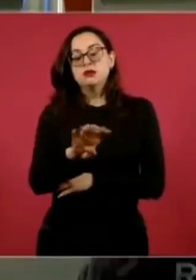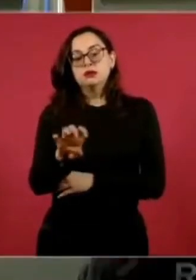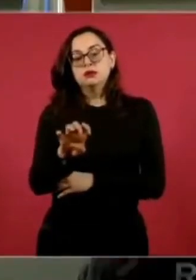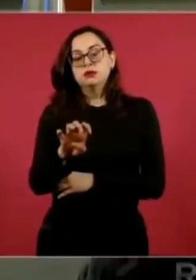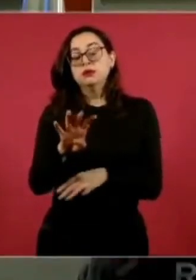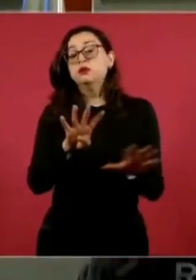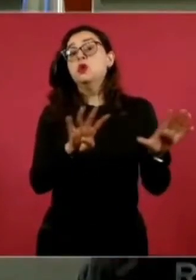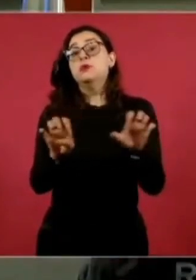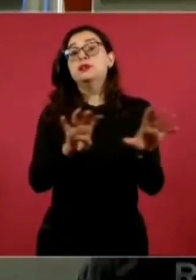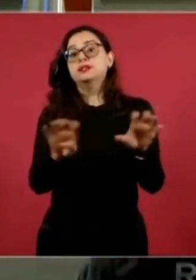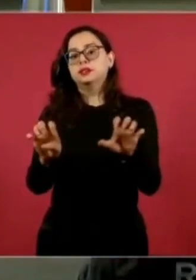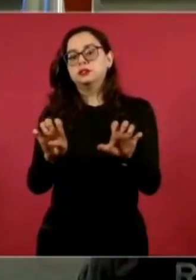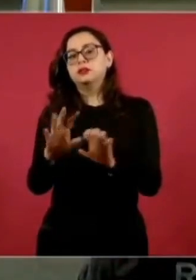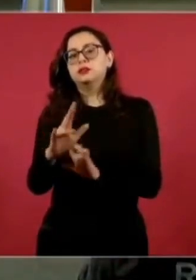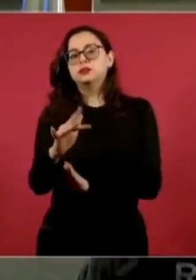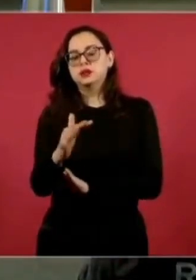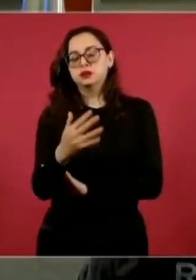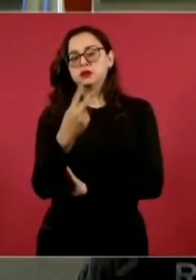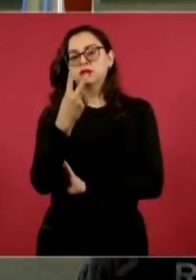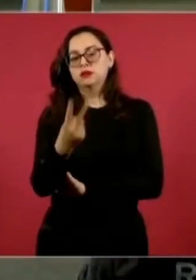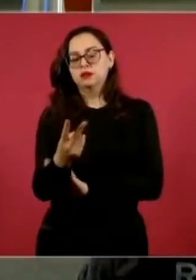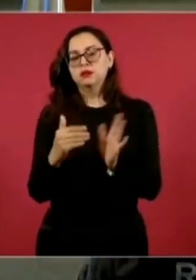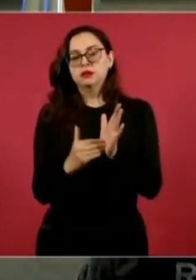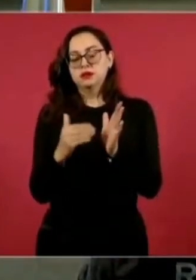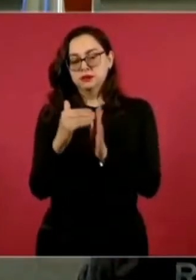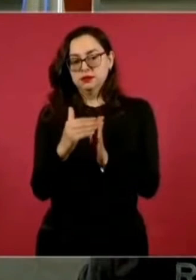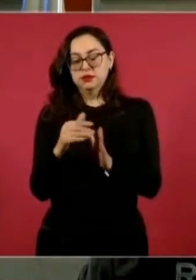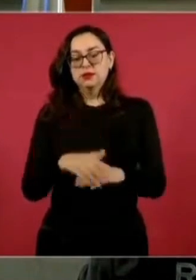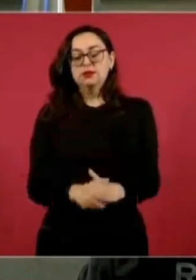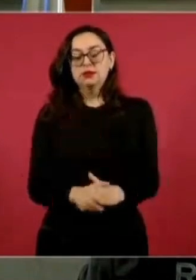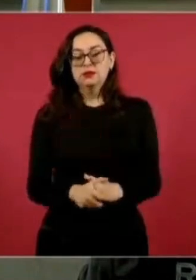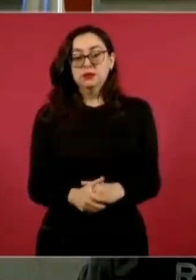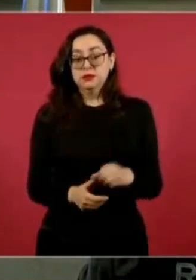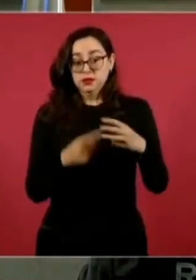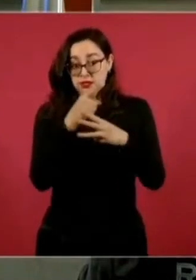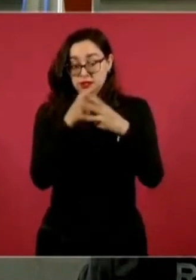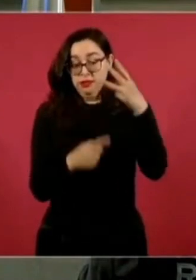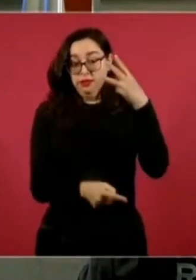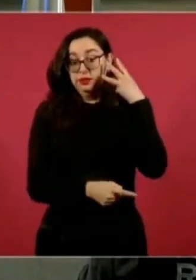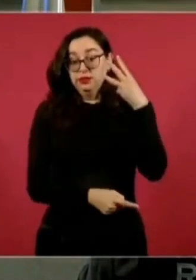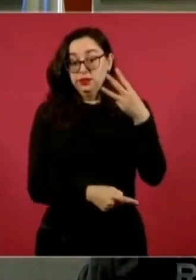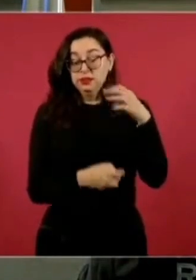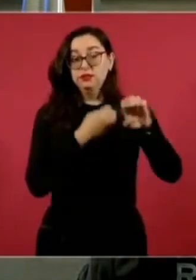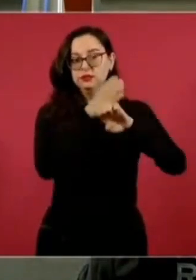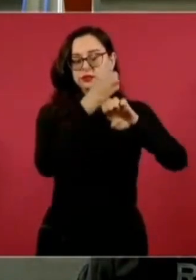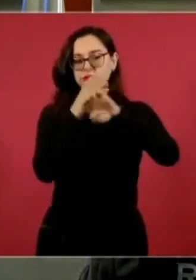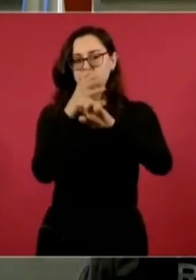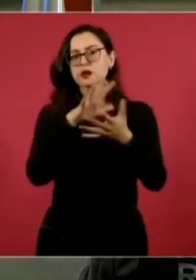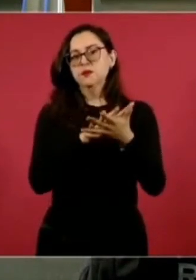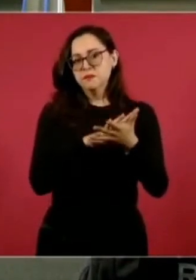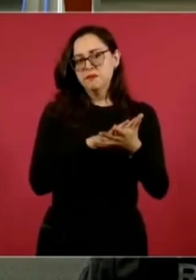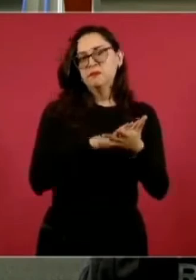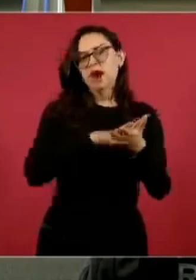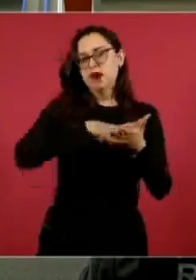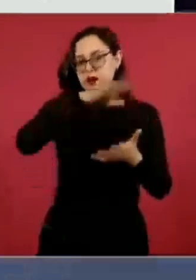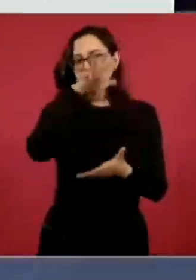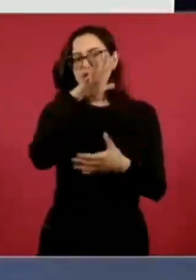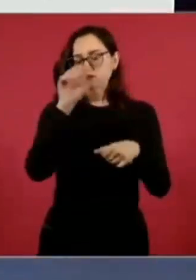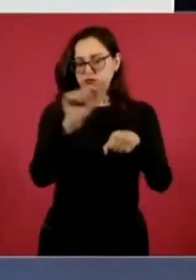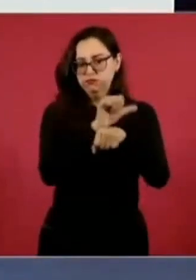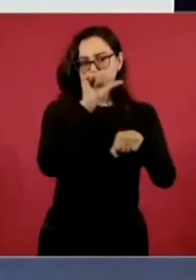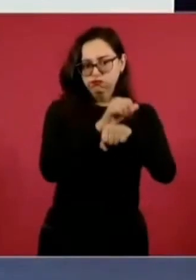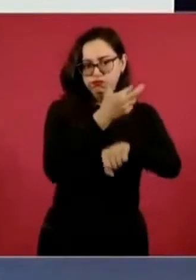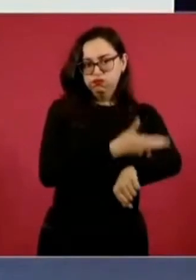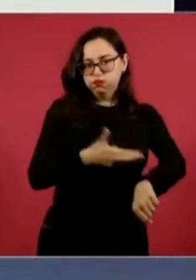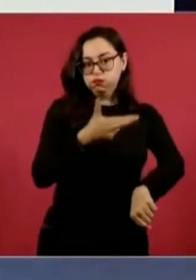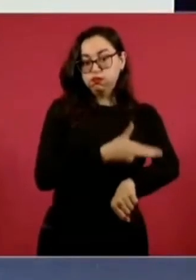952 m 381 pes estos tres estatos destacan concentran el 51 del